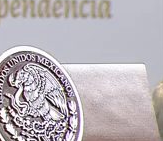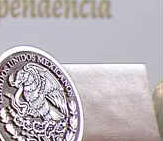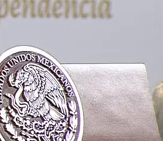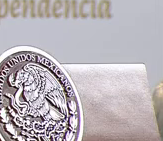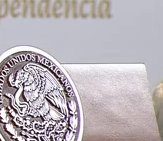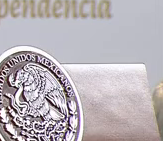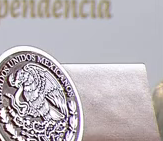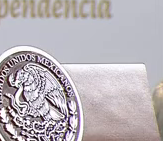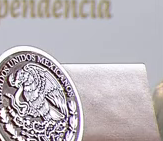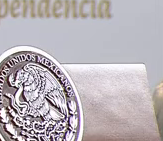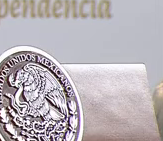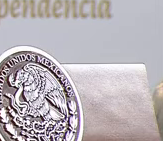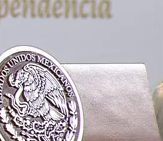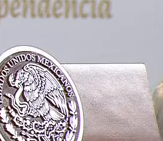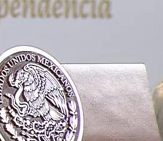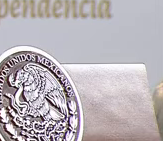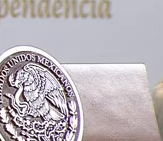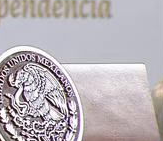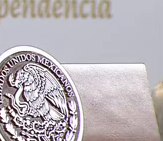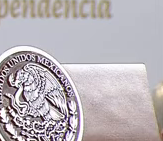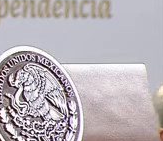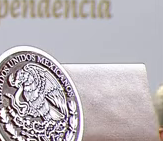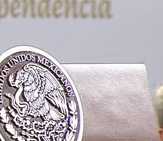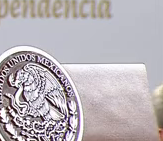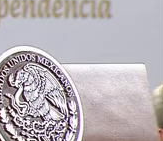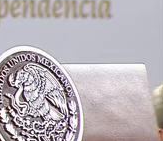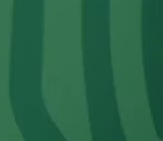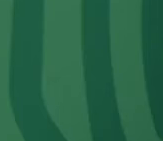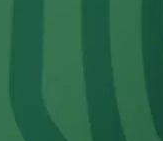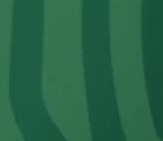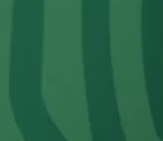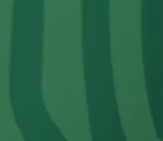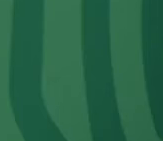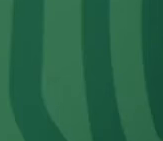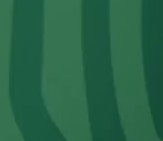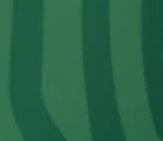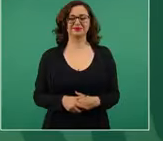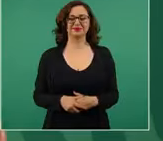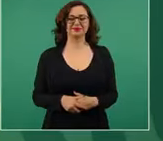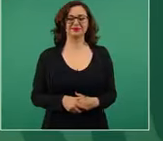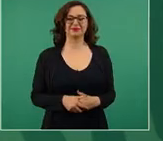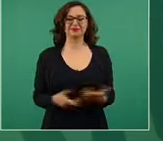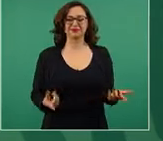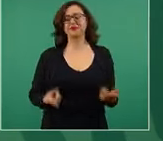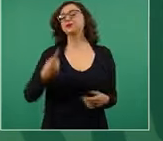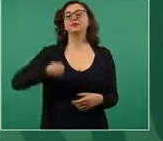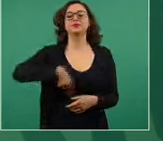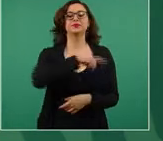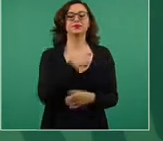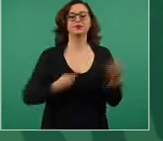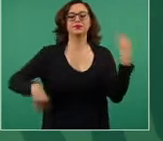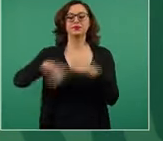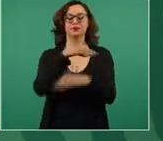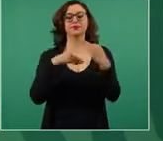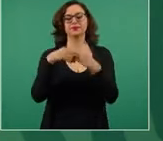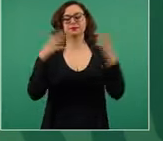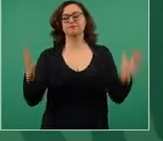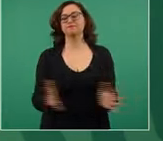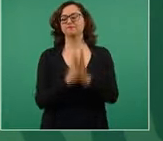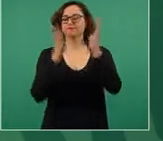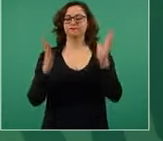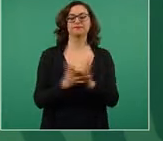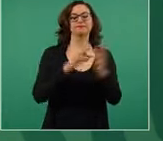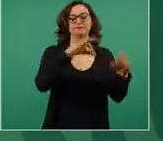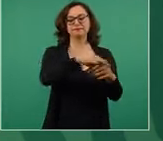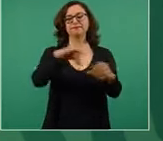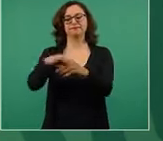nosotros, por los ciudadanos, que nosotros participemos todos a a votar. Además,